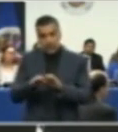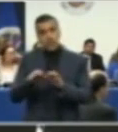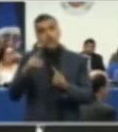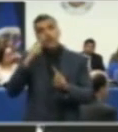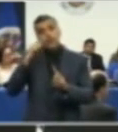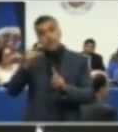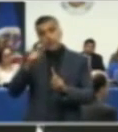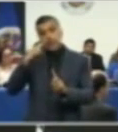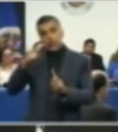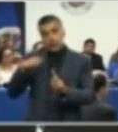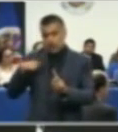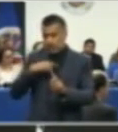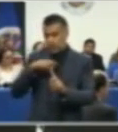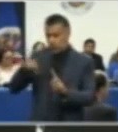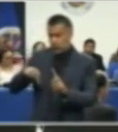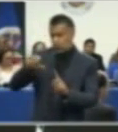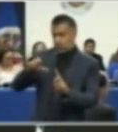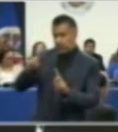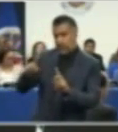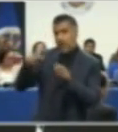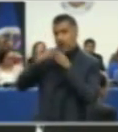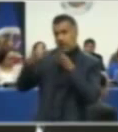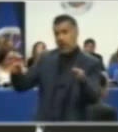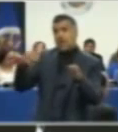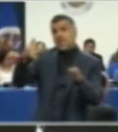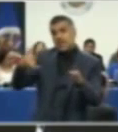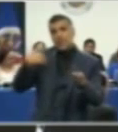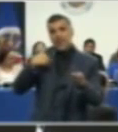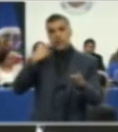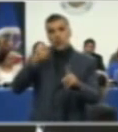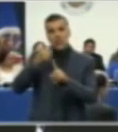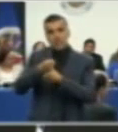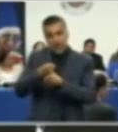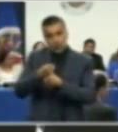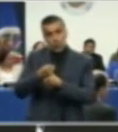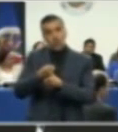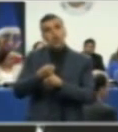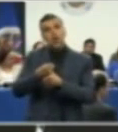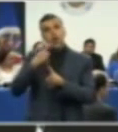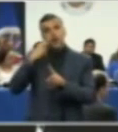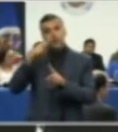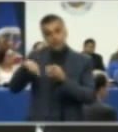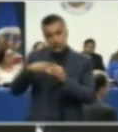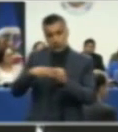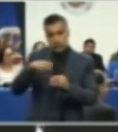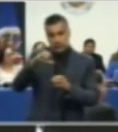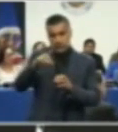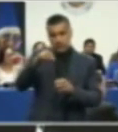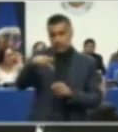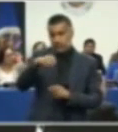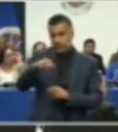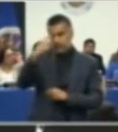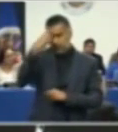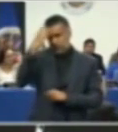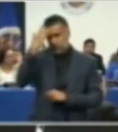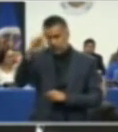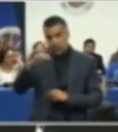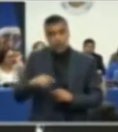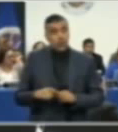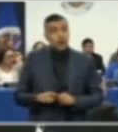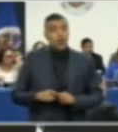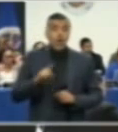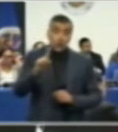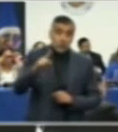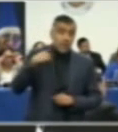políticas que se están dando respecto a las personas con discapacidad en general y que van a tener un impacto en su momento también respecto a personas con discapacidad mental e intelectual.